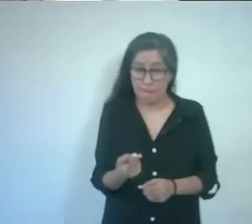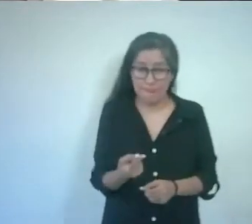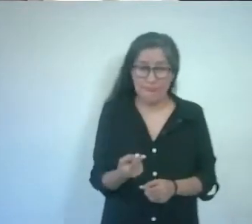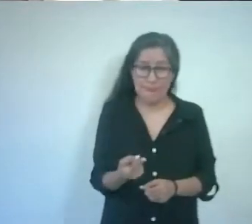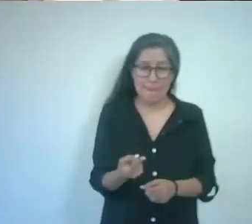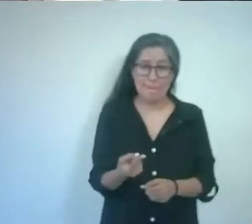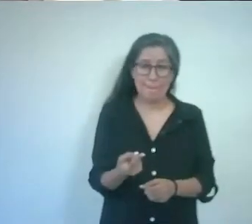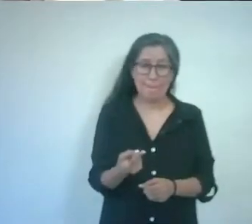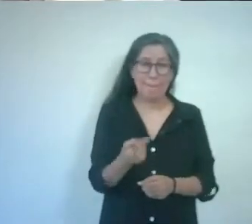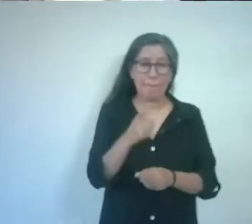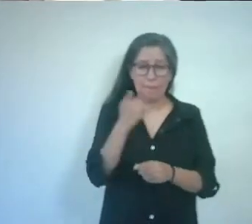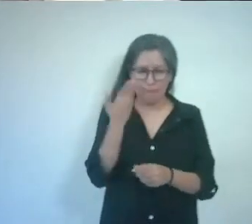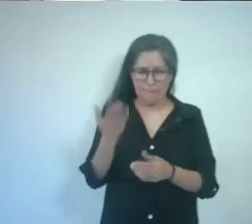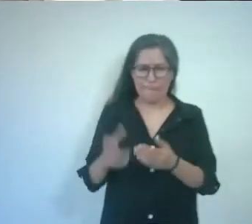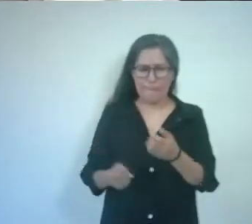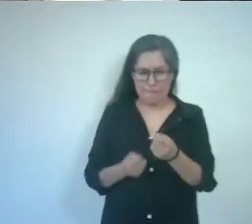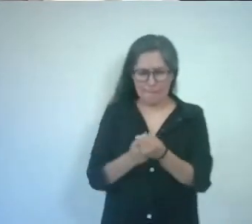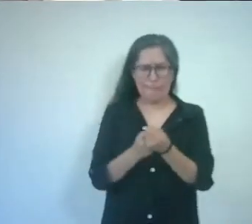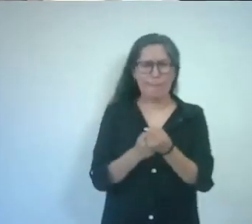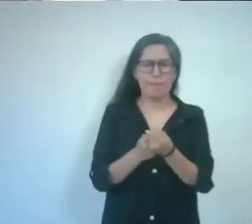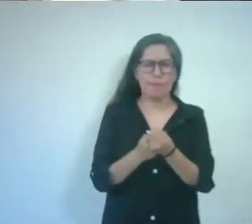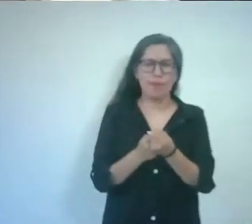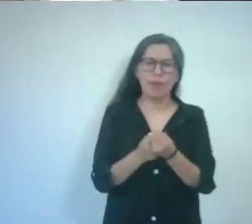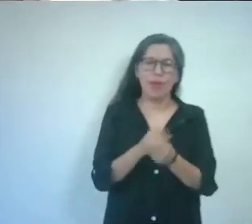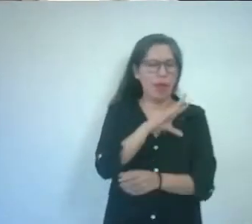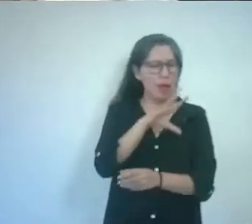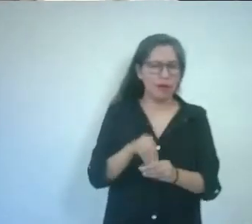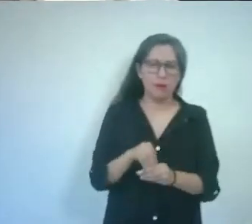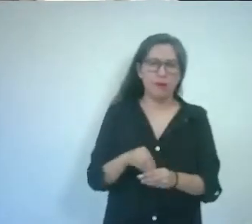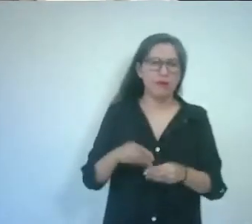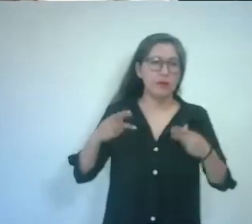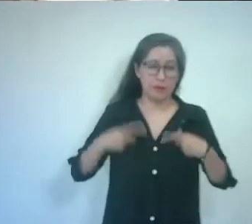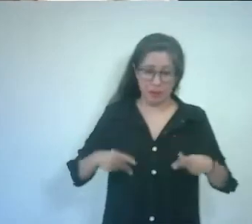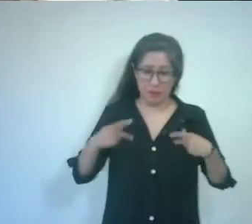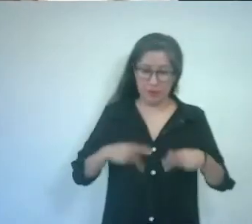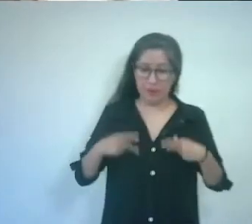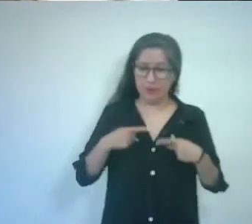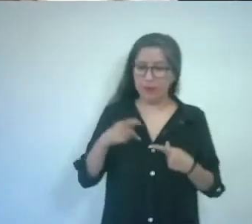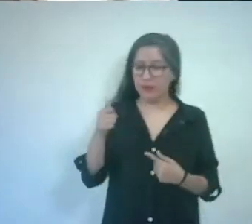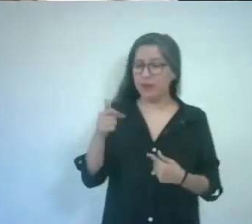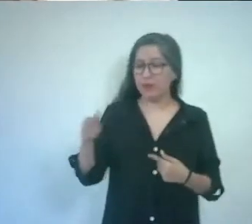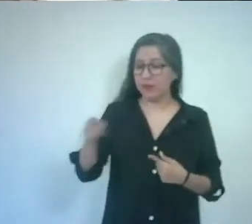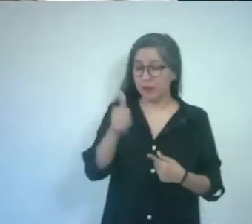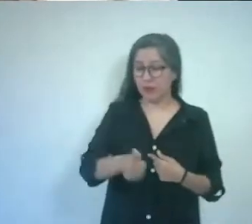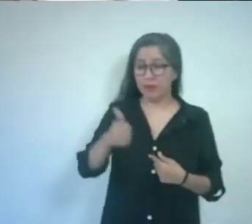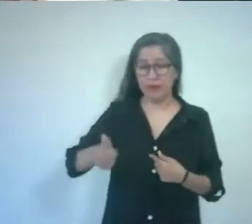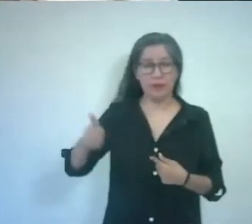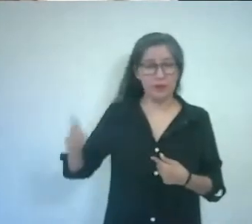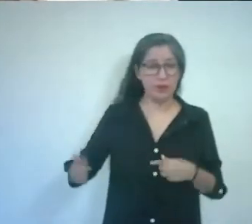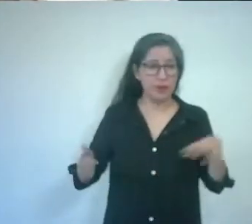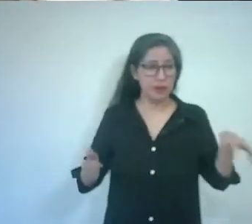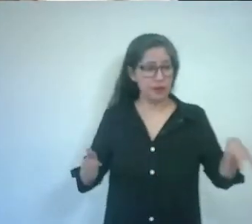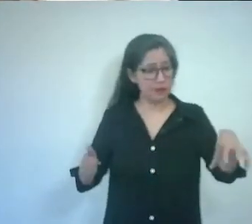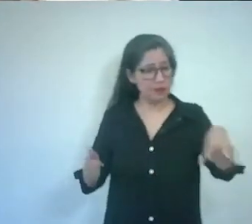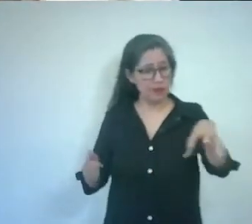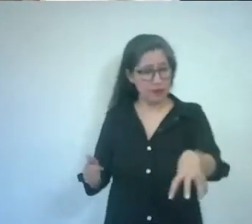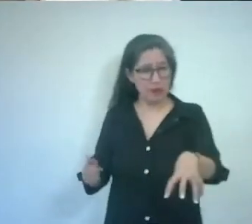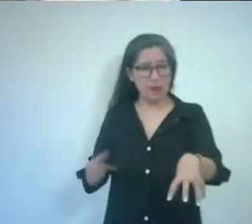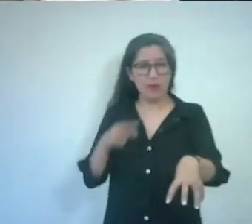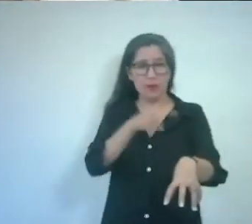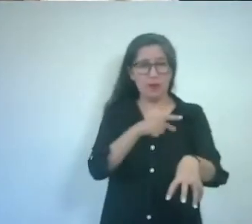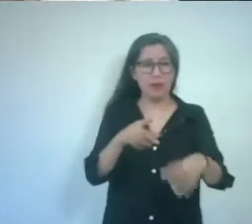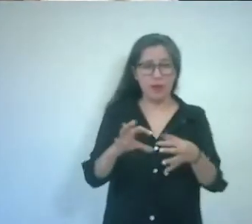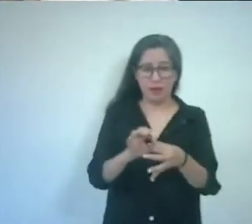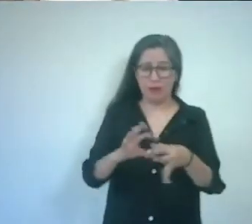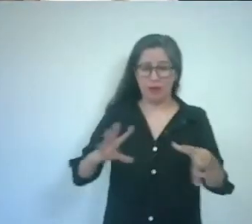quiero respaldar absolutamente el trabajo de las personas en cada uno de los organismos desconcentrados que asumen este rol